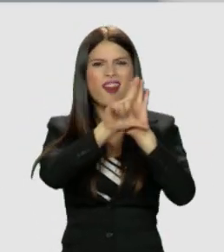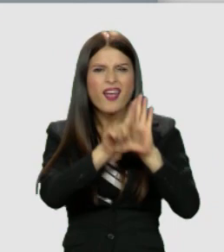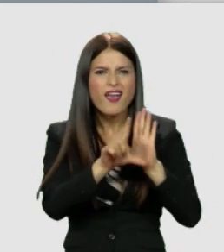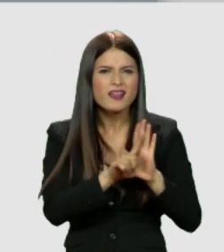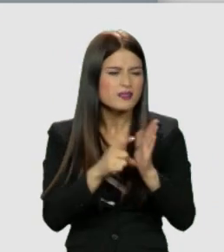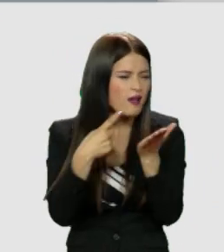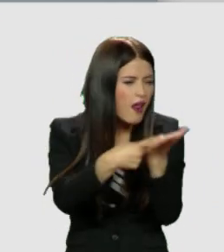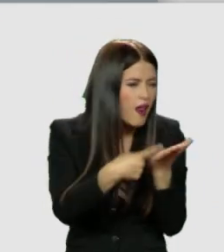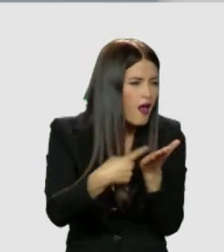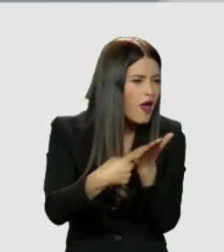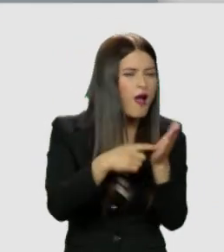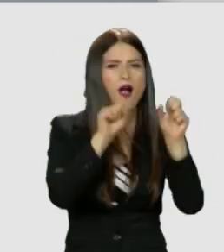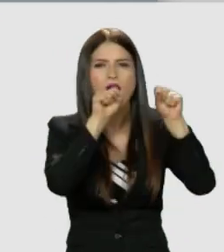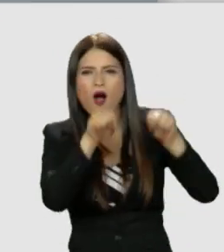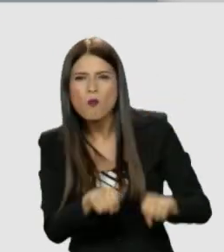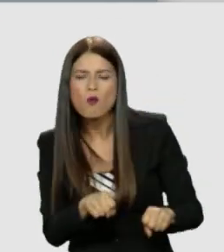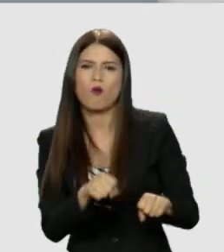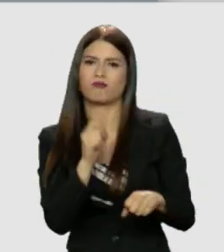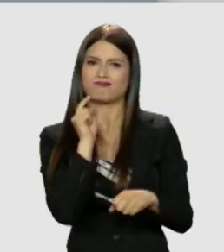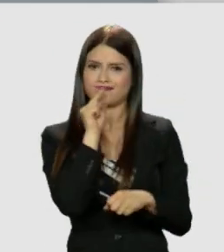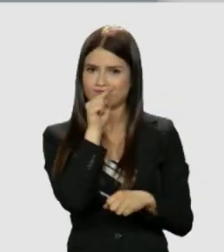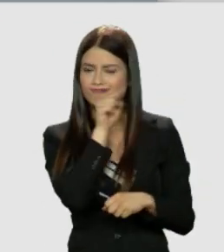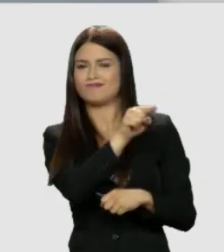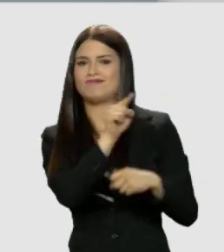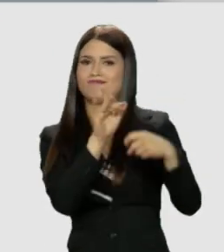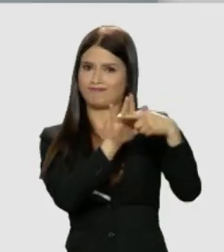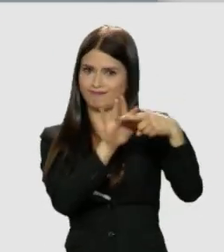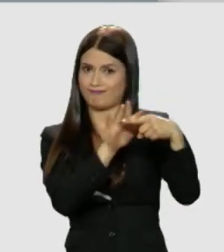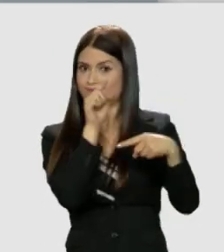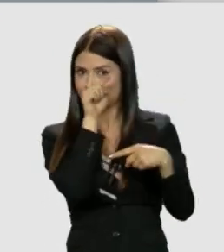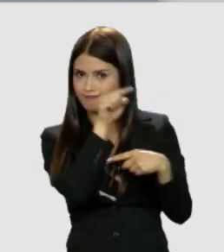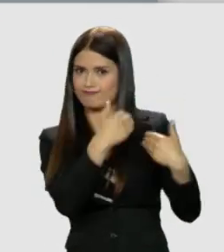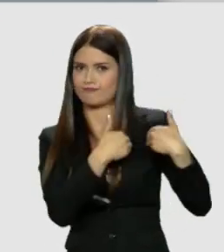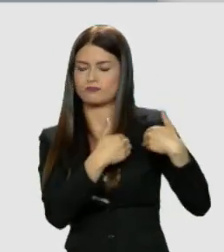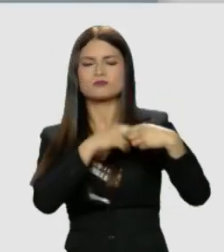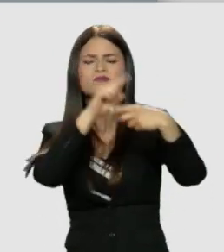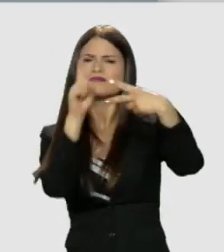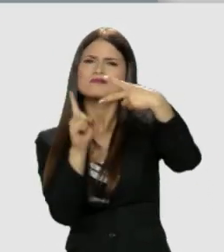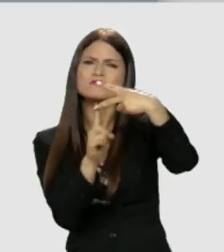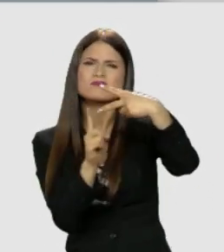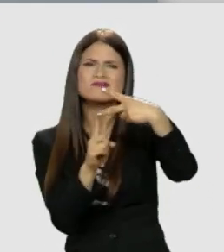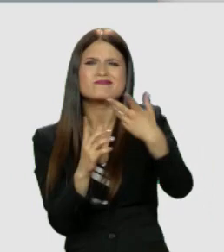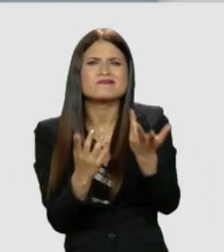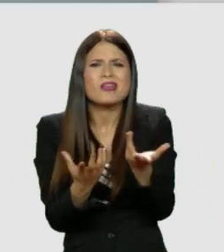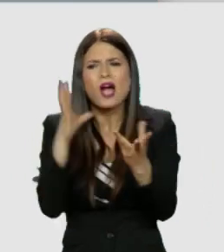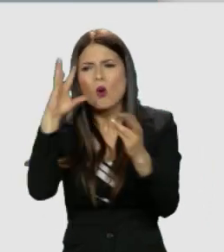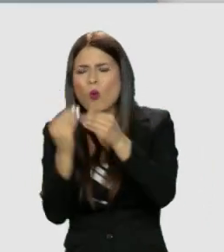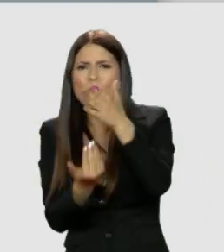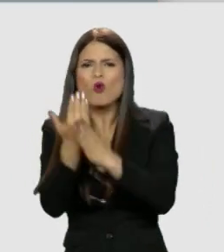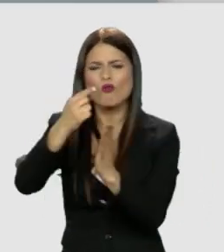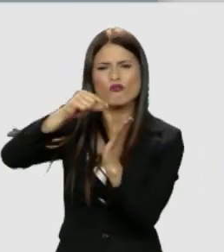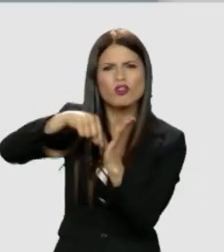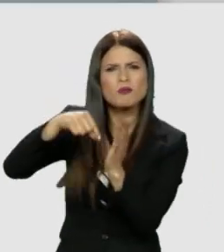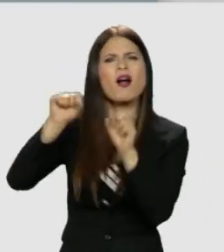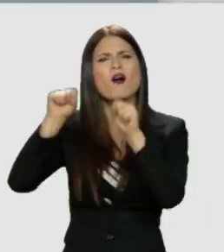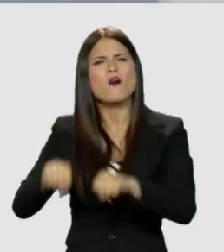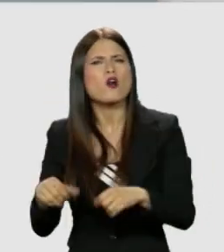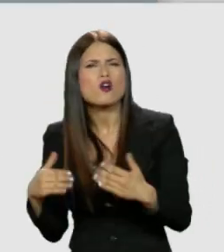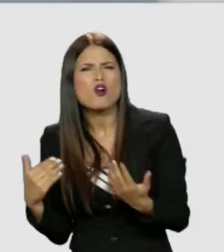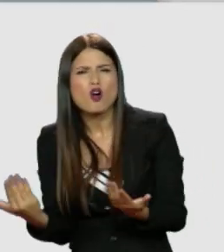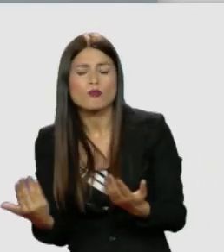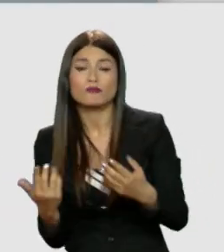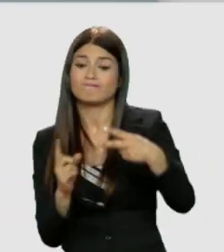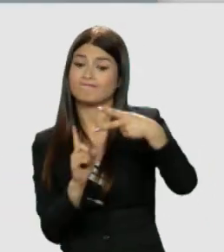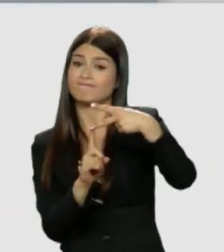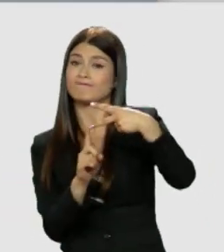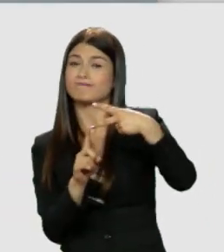la entación siempre ha habido diferentes opciones una alternativa es realizar un nuevo